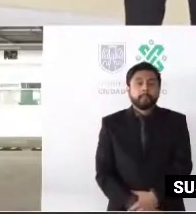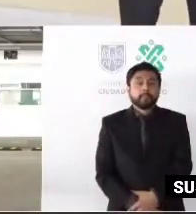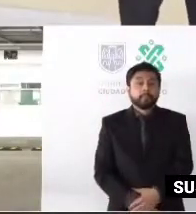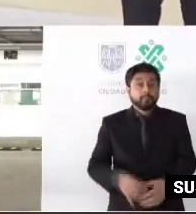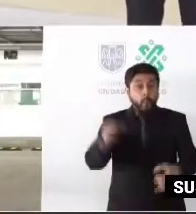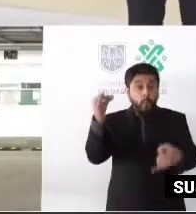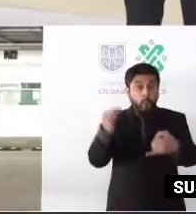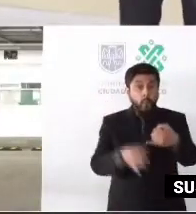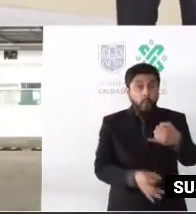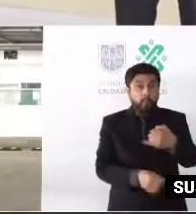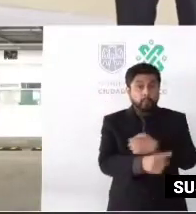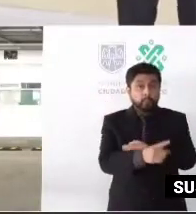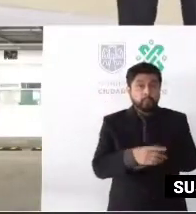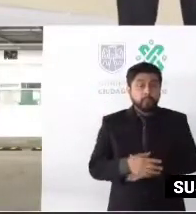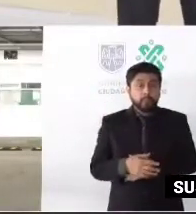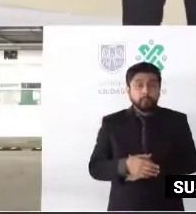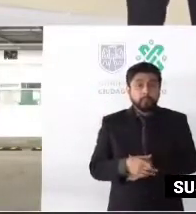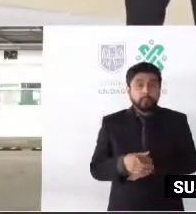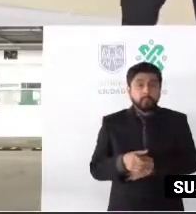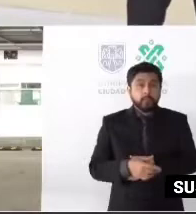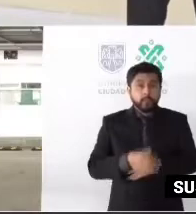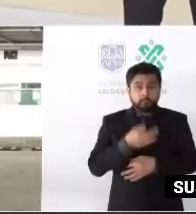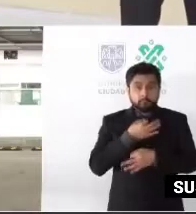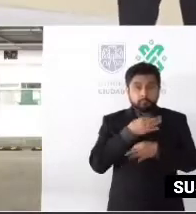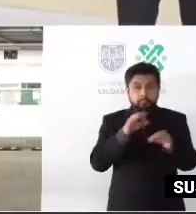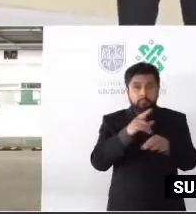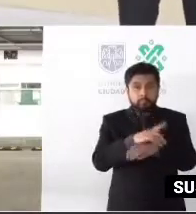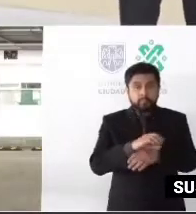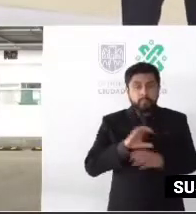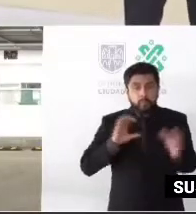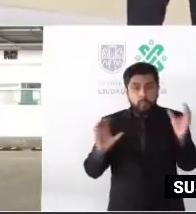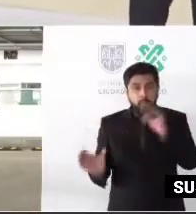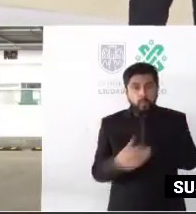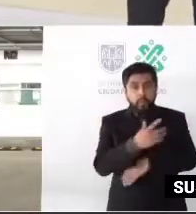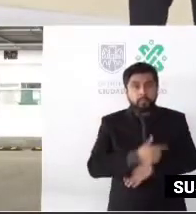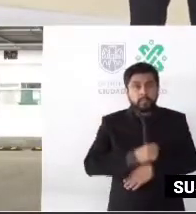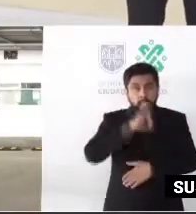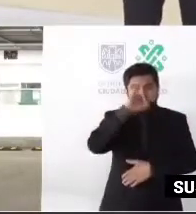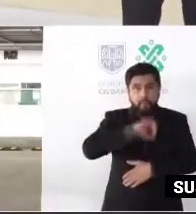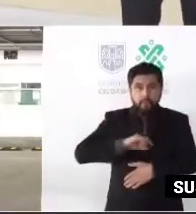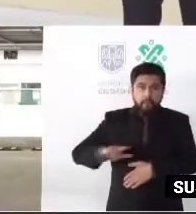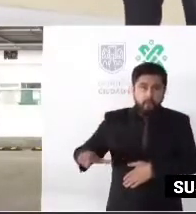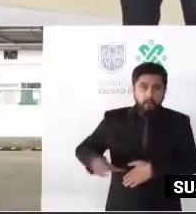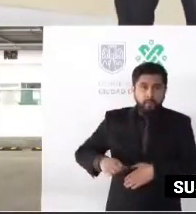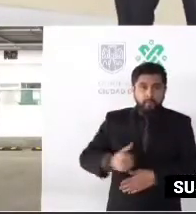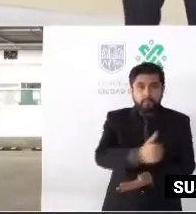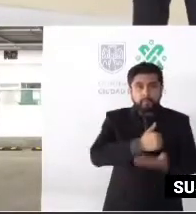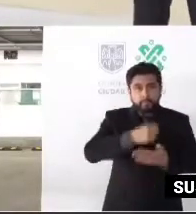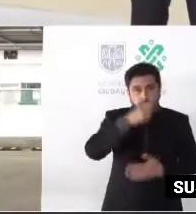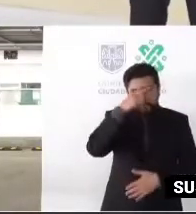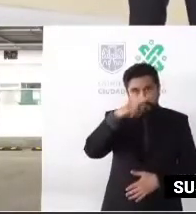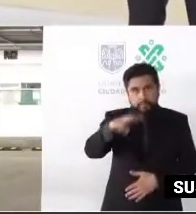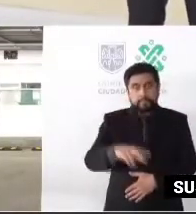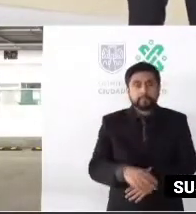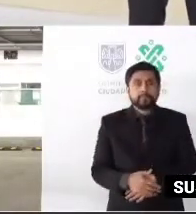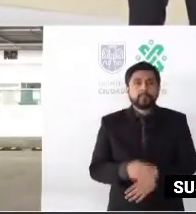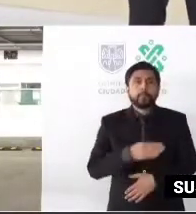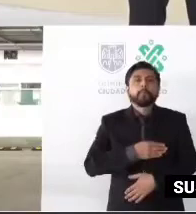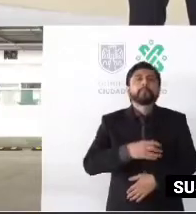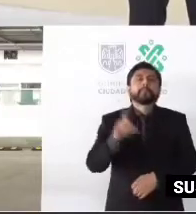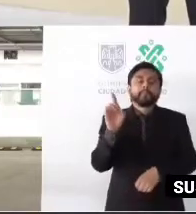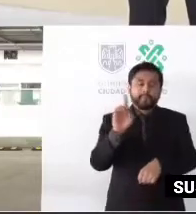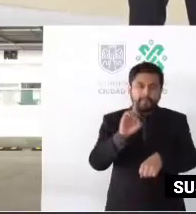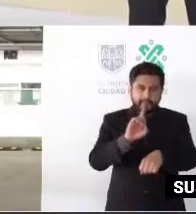Finalmente, escuchamos el mensaje de la doctora Claudia Sheinbaum Pardo, jefa de gobierno de la Ciudad de México. Muy buenos